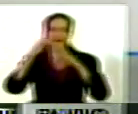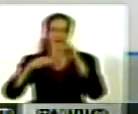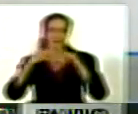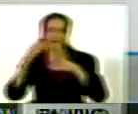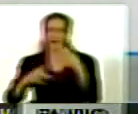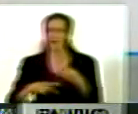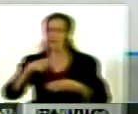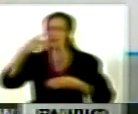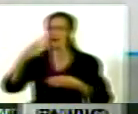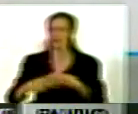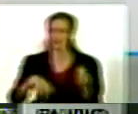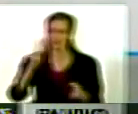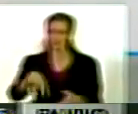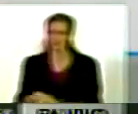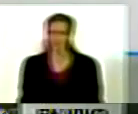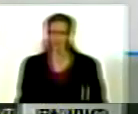plan.